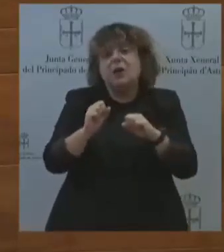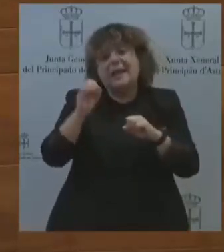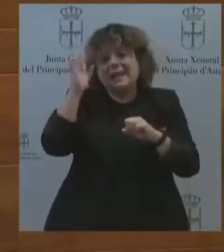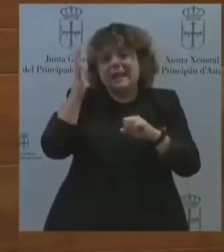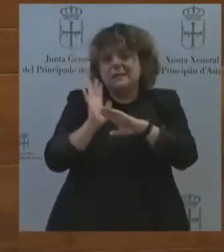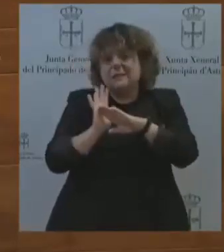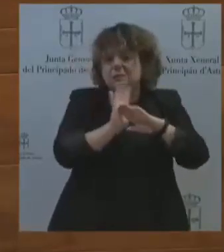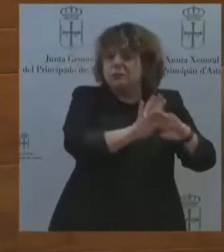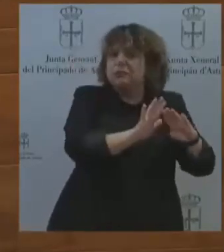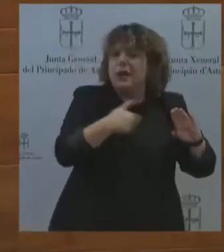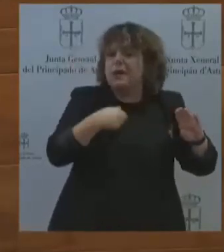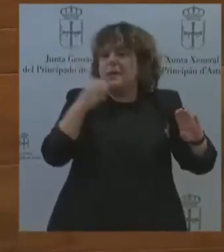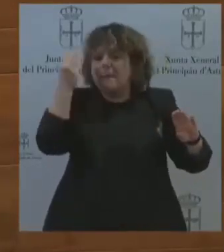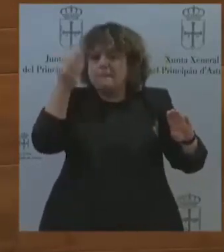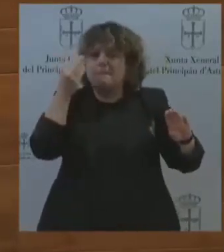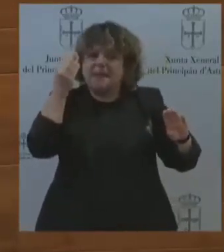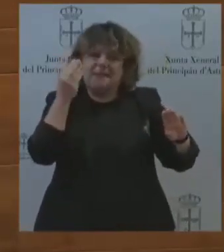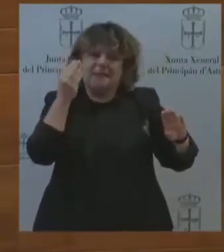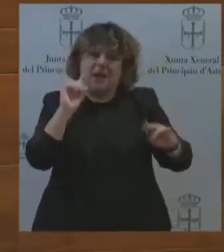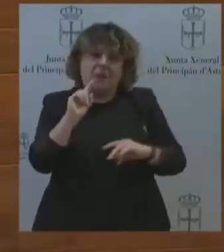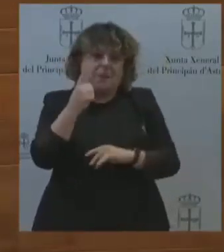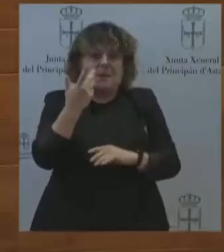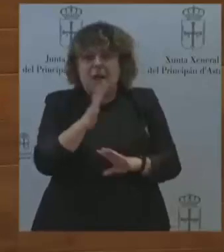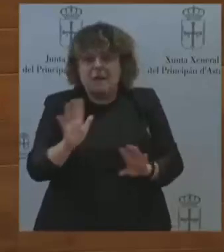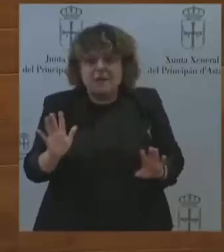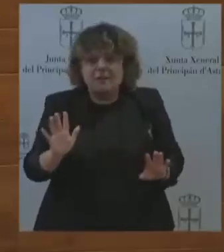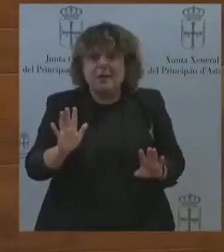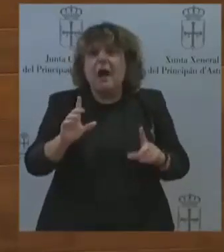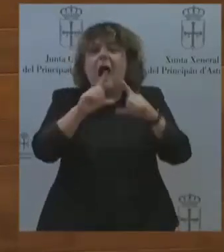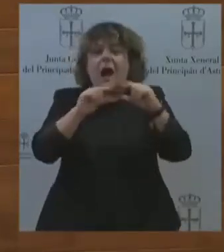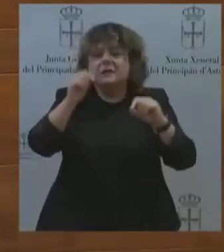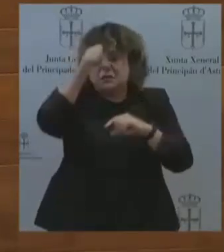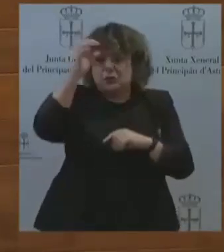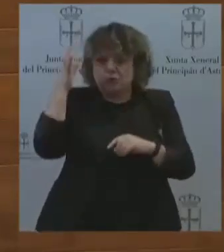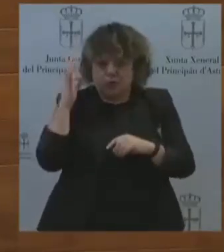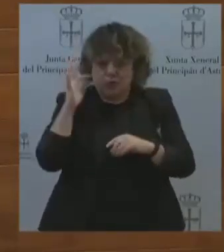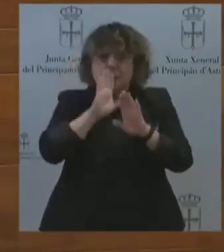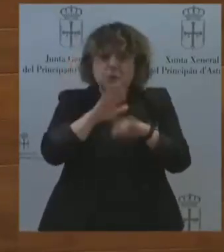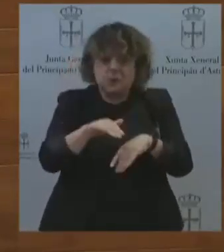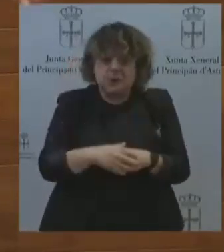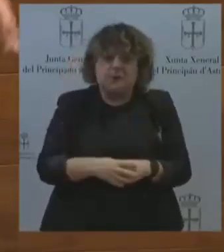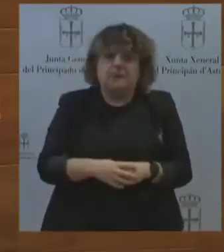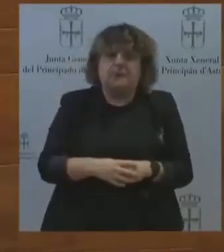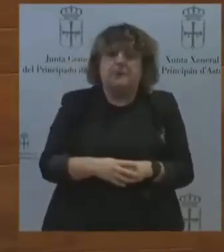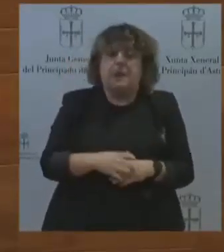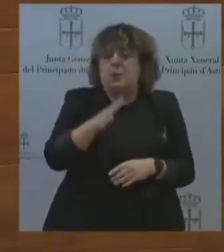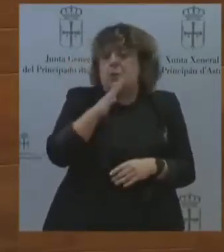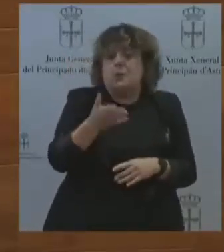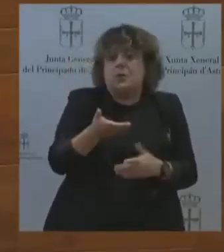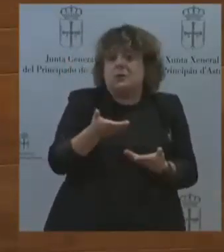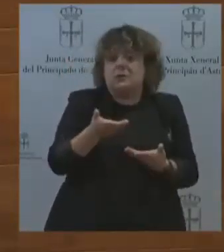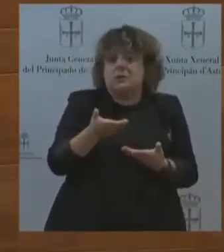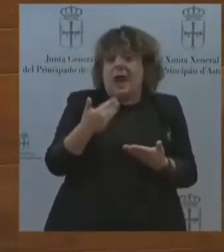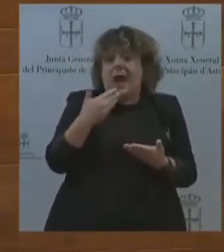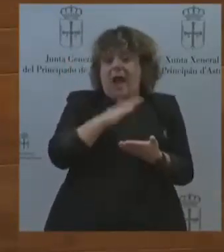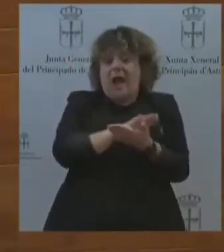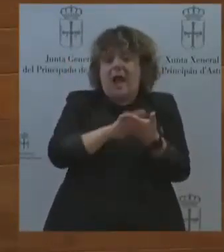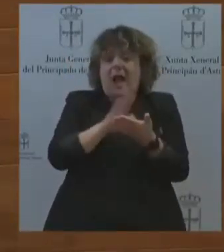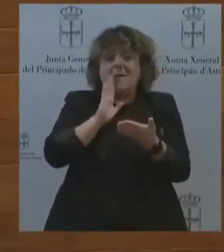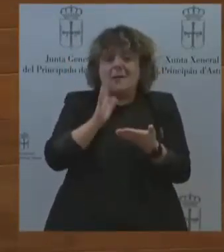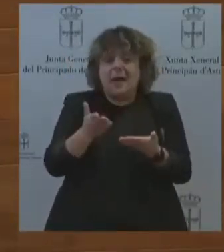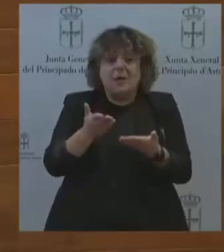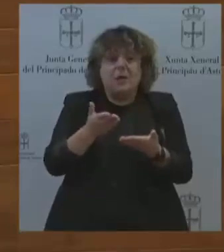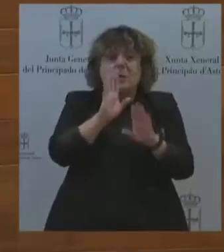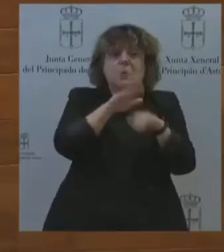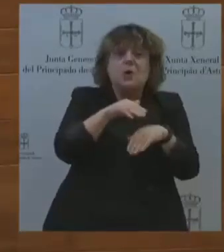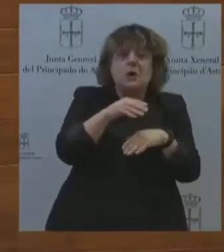en los asturianos. Por ello, ante todo esto, señor Barbón, por los ganaderos que han tenido que cerrar sus explotaciones ante